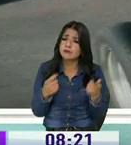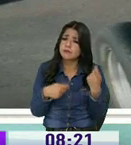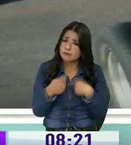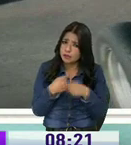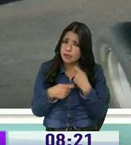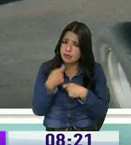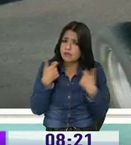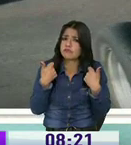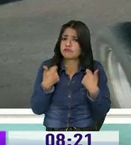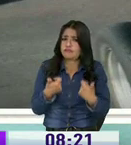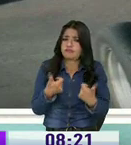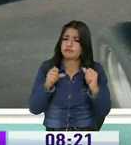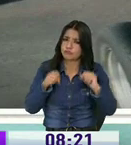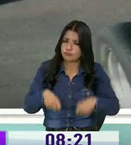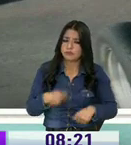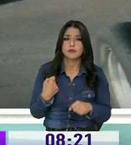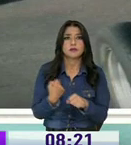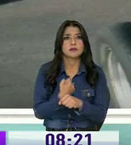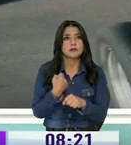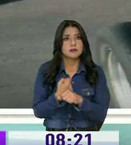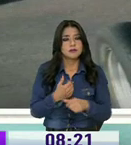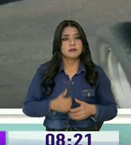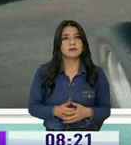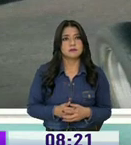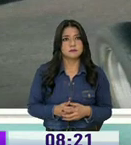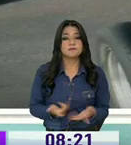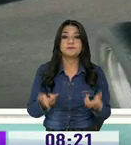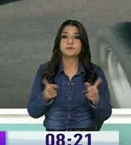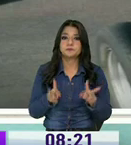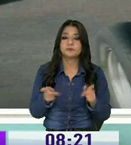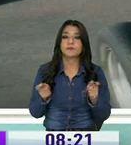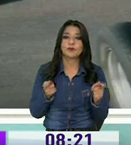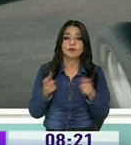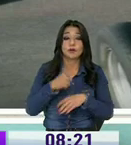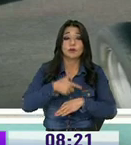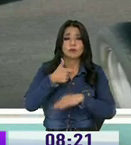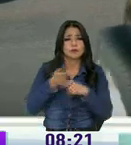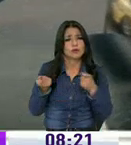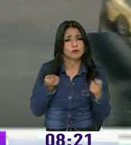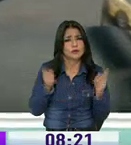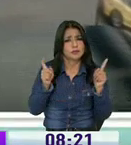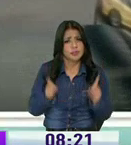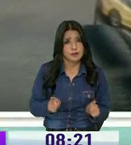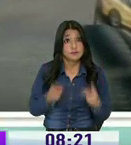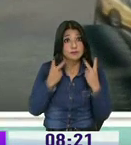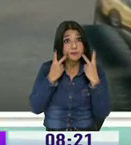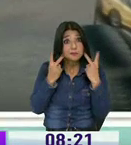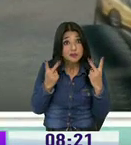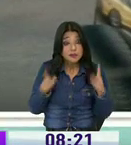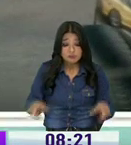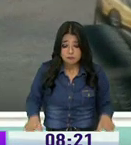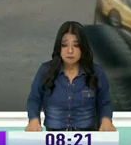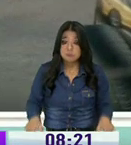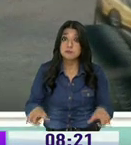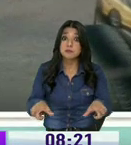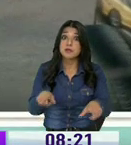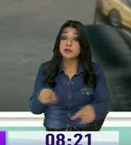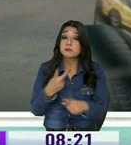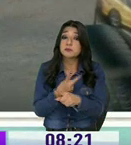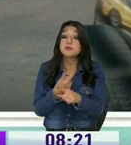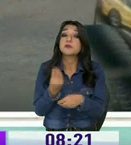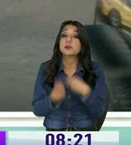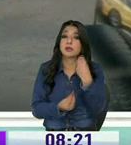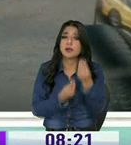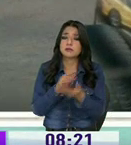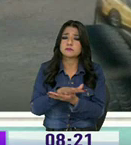ellos trabajar, y además se debe hacer también el control por parte de las autoridades, porque como les decimos muchas veces, eso también trae la delincuencia,